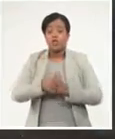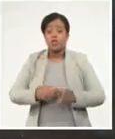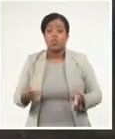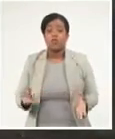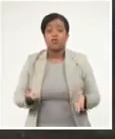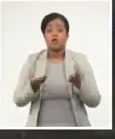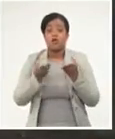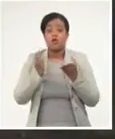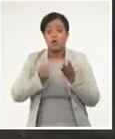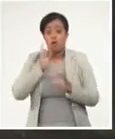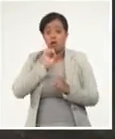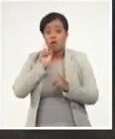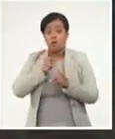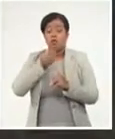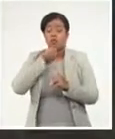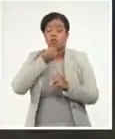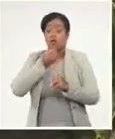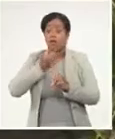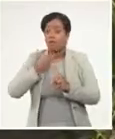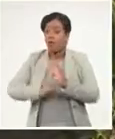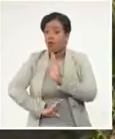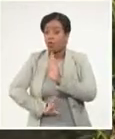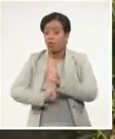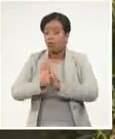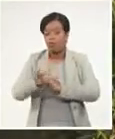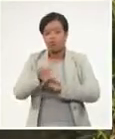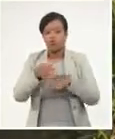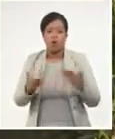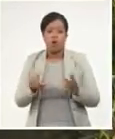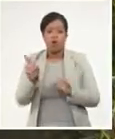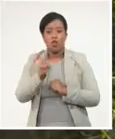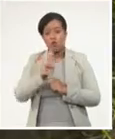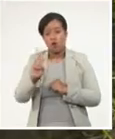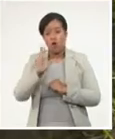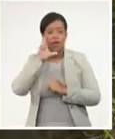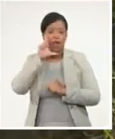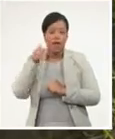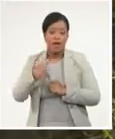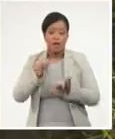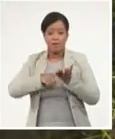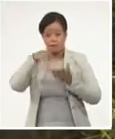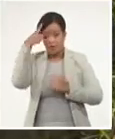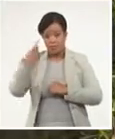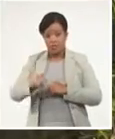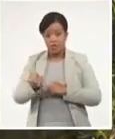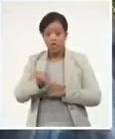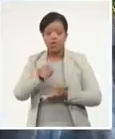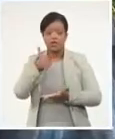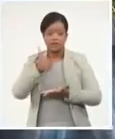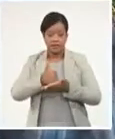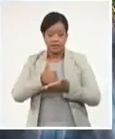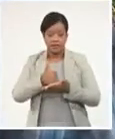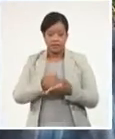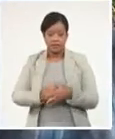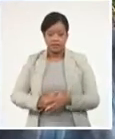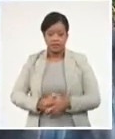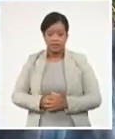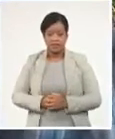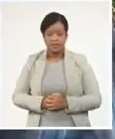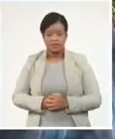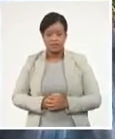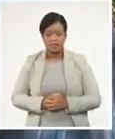propósito potenciará el crecimiento de estas áreas en los municipios Rodas, Lajas, Palmira y el municipio Cabecera. Por dentro hay algunas especies que